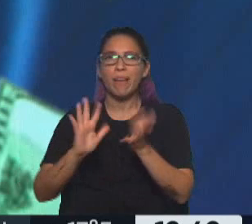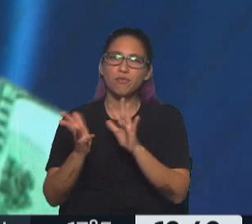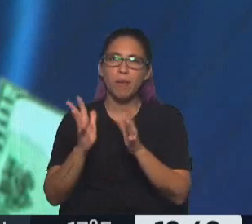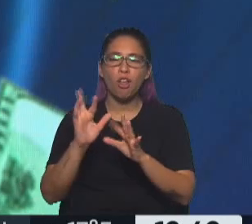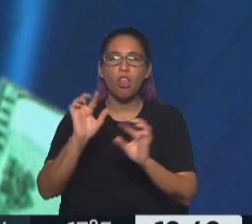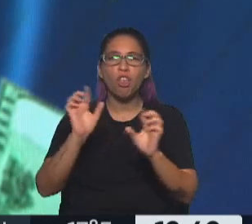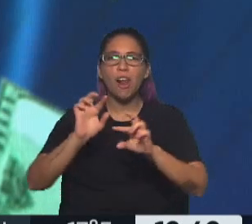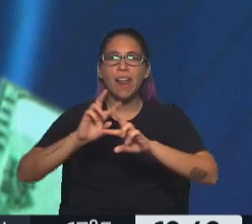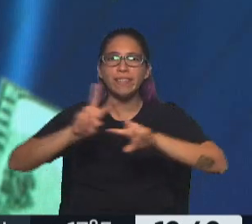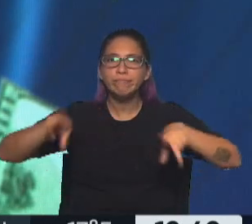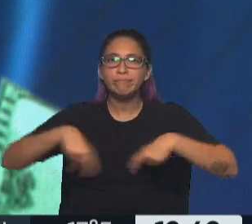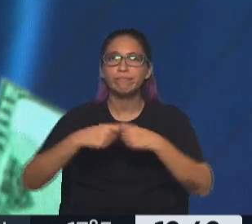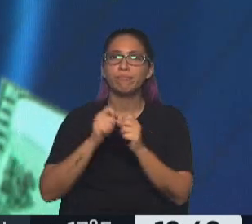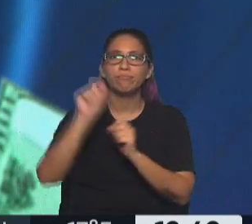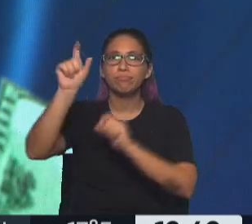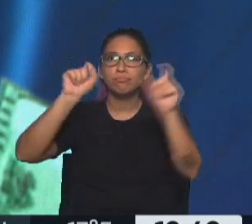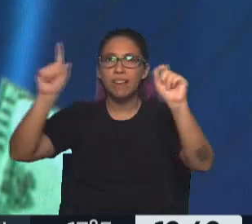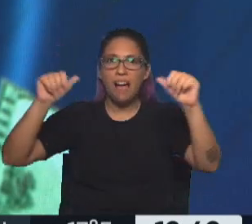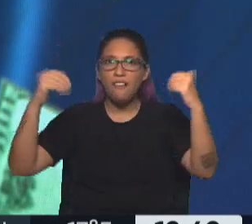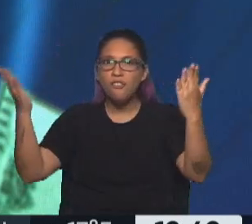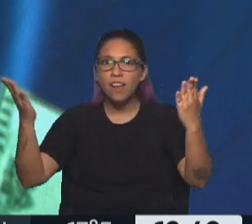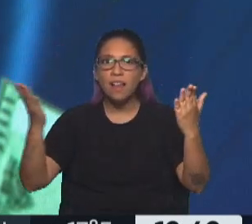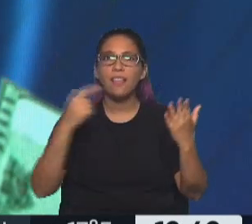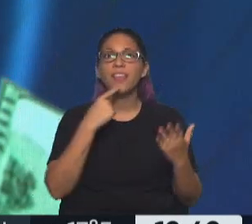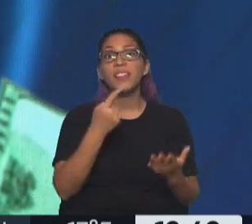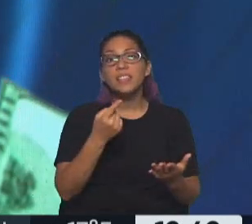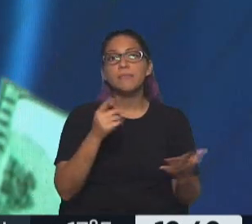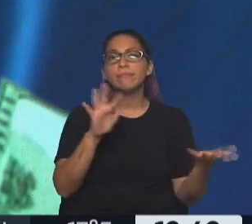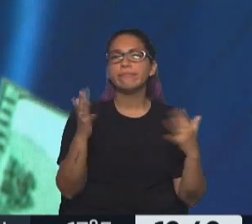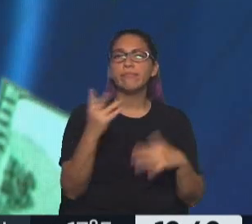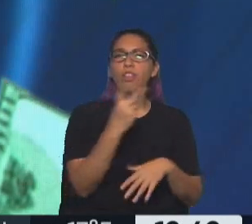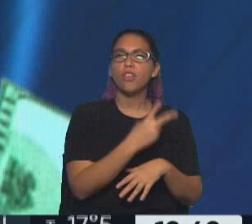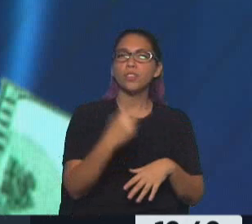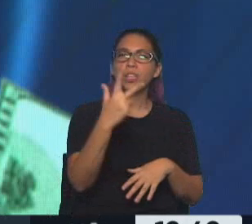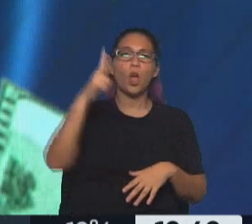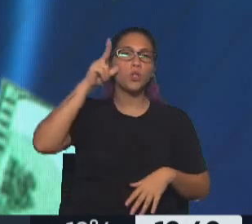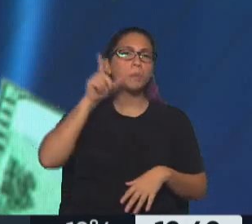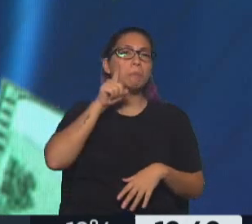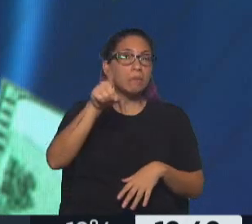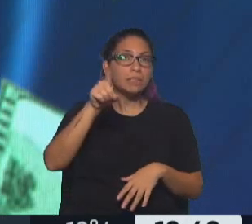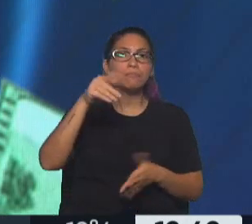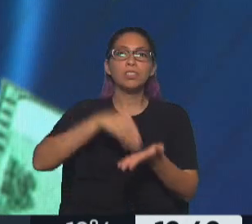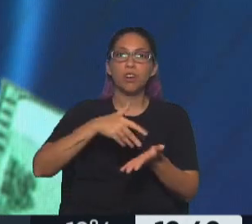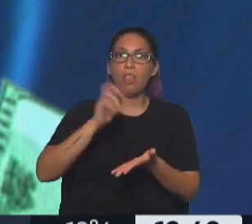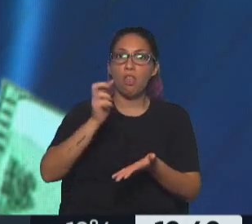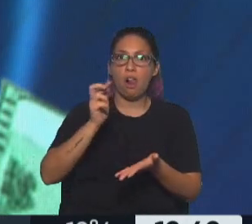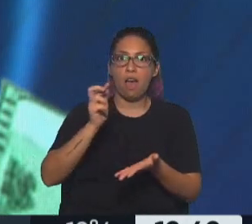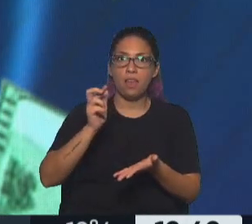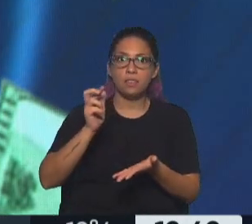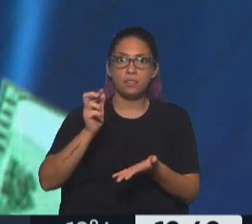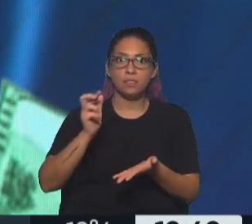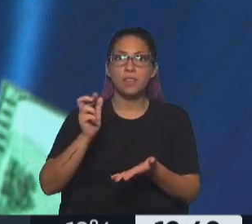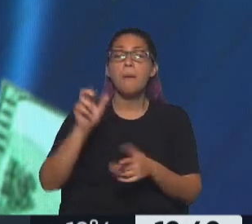los argentinos en el exterior, dice que, más o menos, hay unos 238.000 millones de dólares que